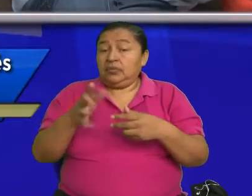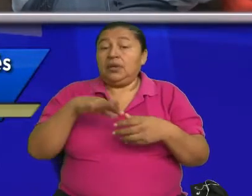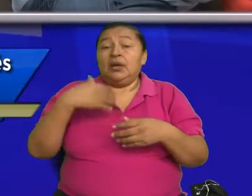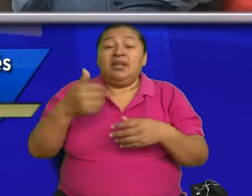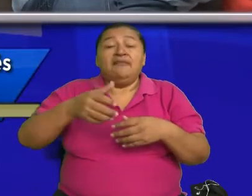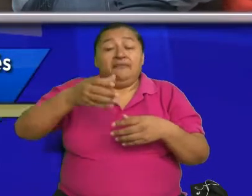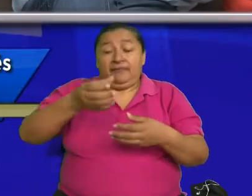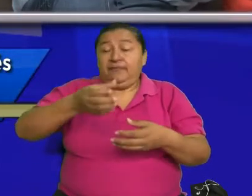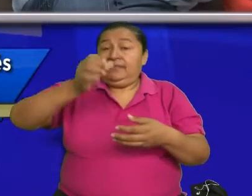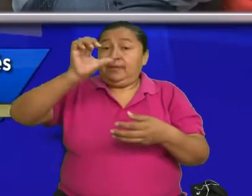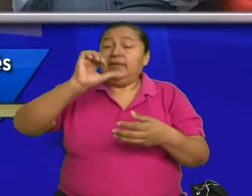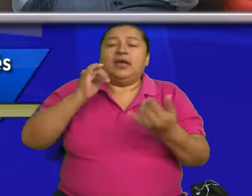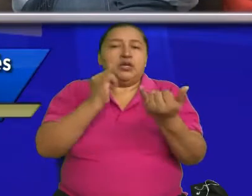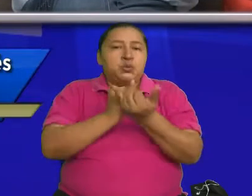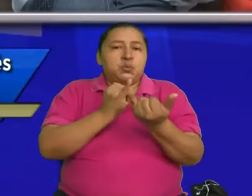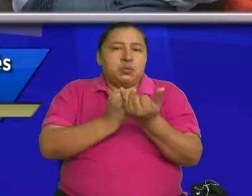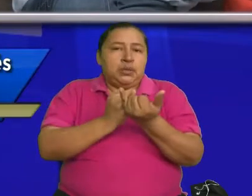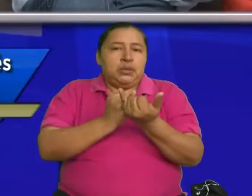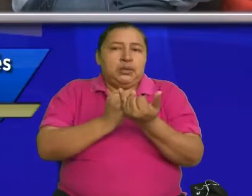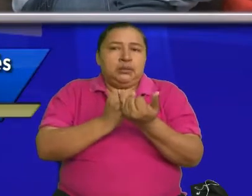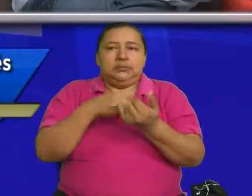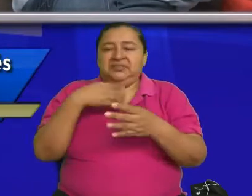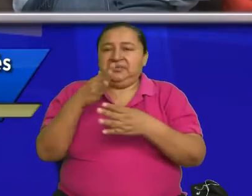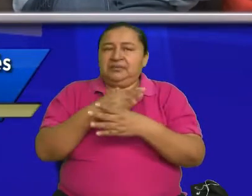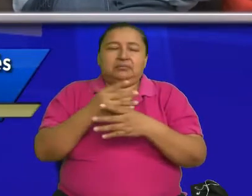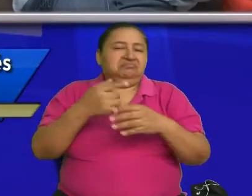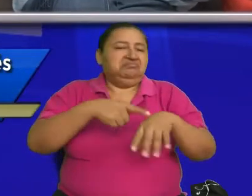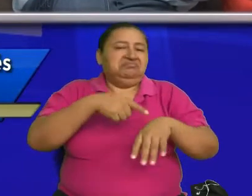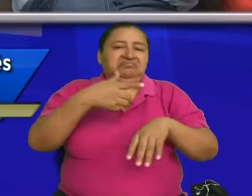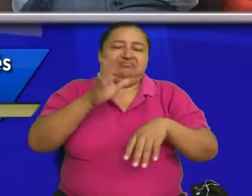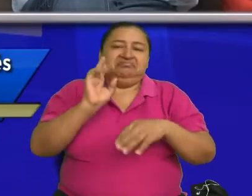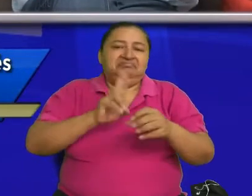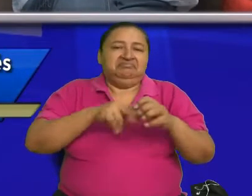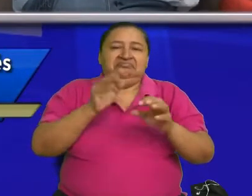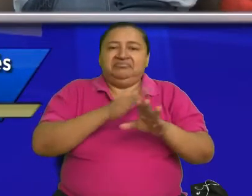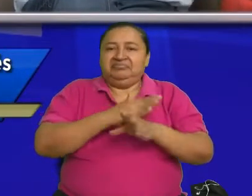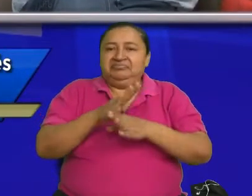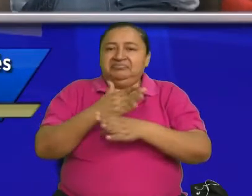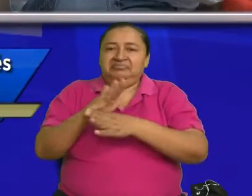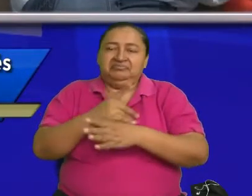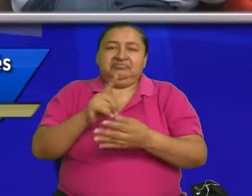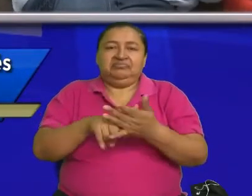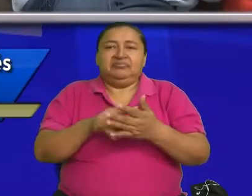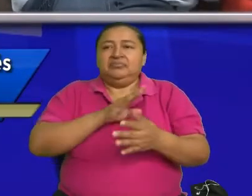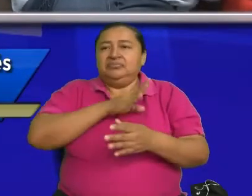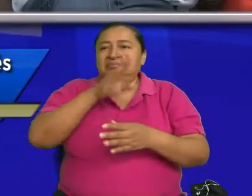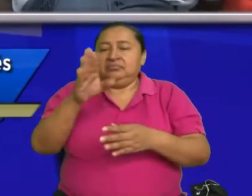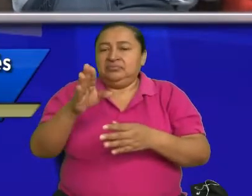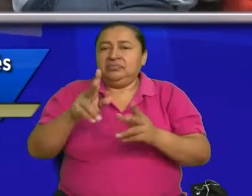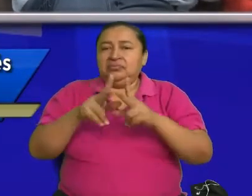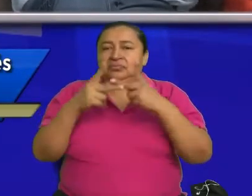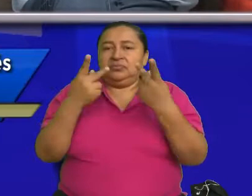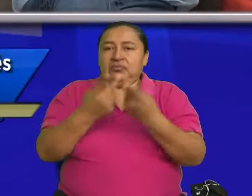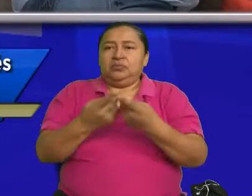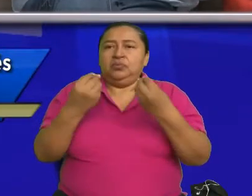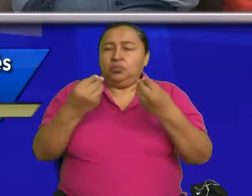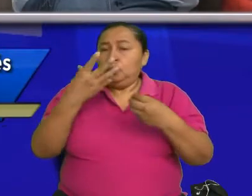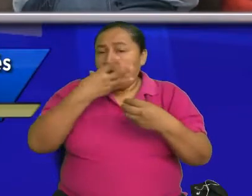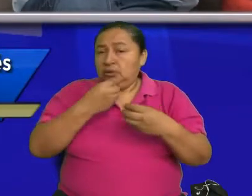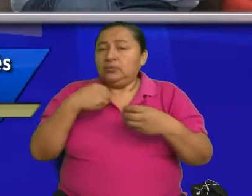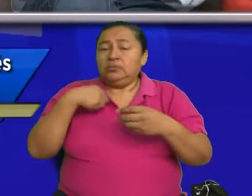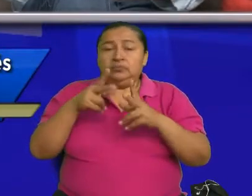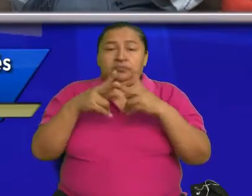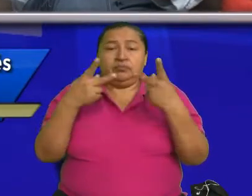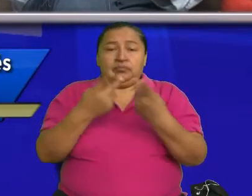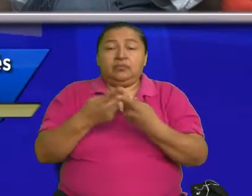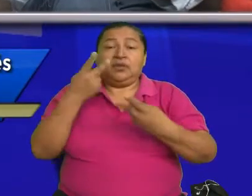bebidas, que ahora la gaseosa casi las ha sustituido. Antes llegabas a un pueblo, la costumbre muy nica es cuando llegas a un pueblo a